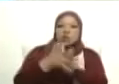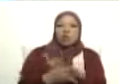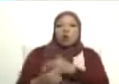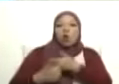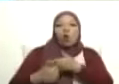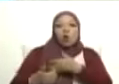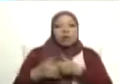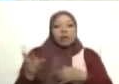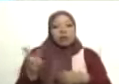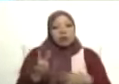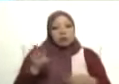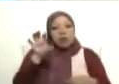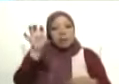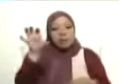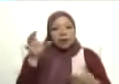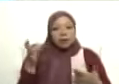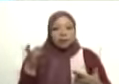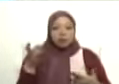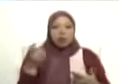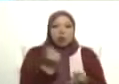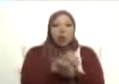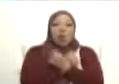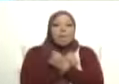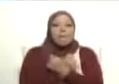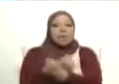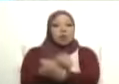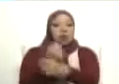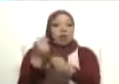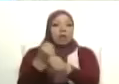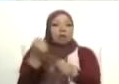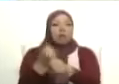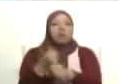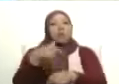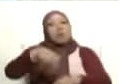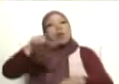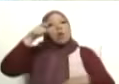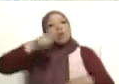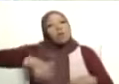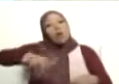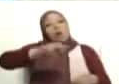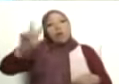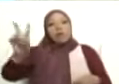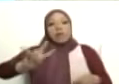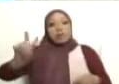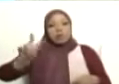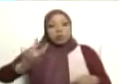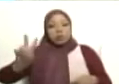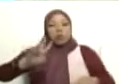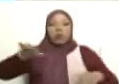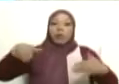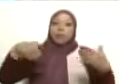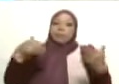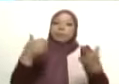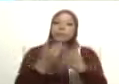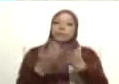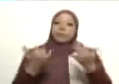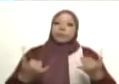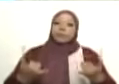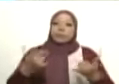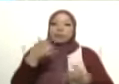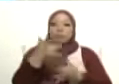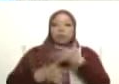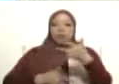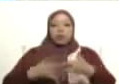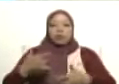muy hermoso, lleno de mucho amor por la patria. Y bueno, el pueblo de Venezuela que salió, por supuesto,